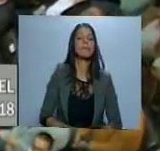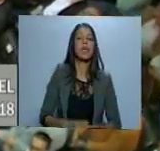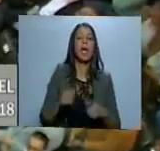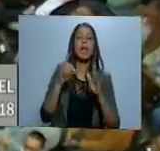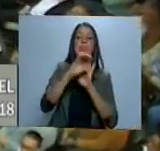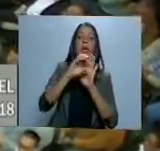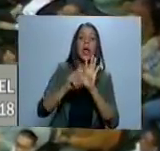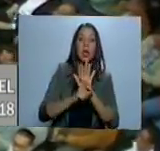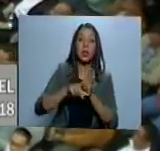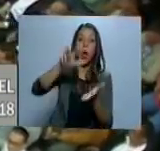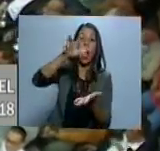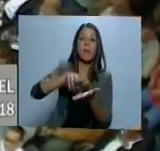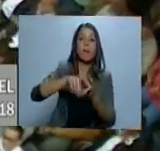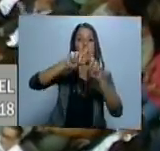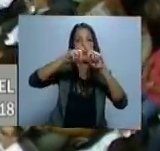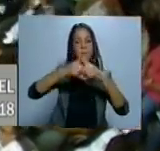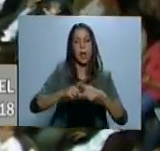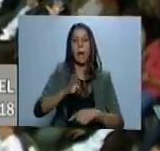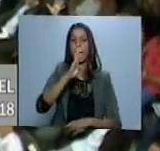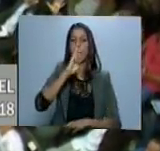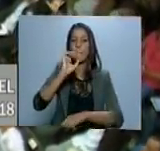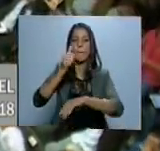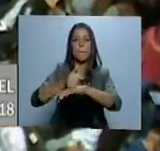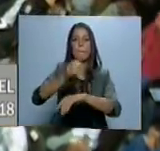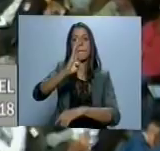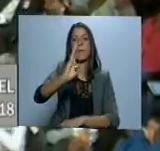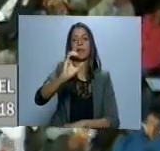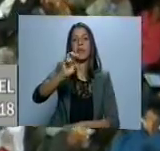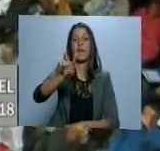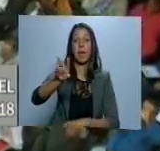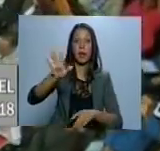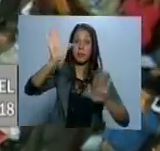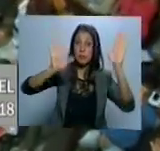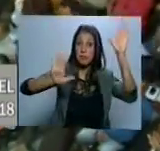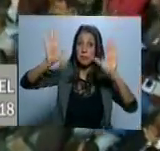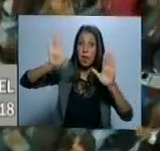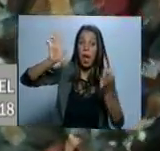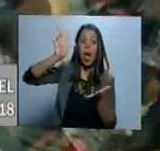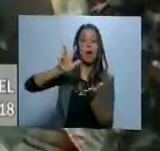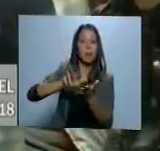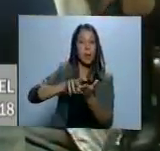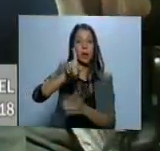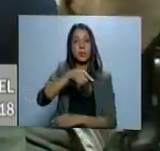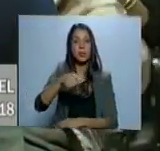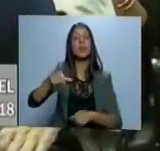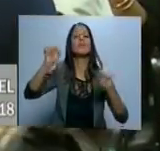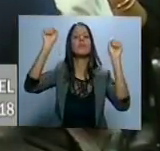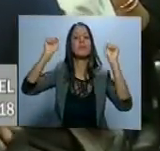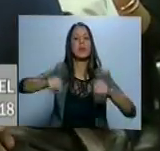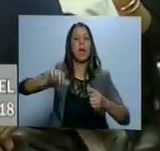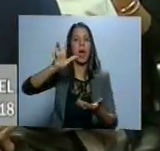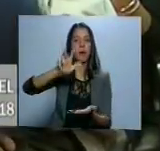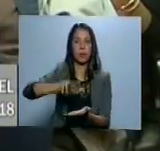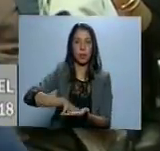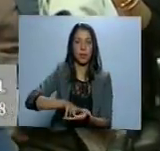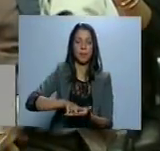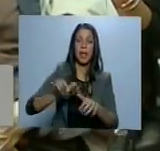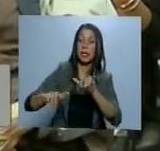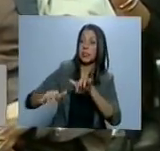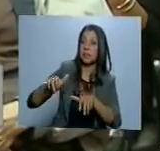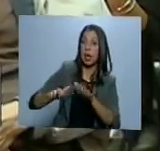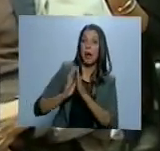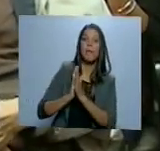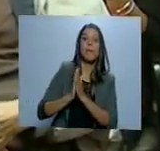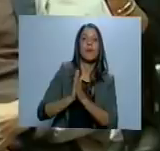decreto para la aprobación del presupuesto del Banco Central de Venezuela. Aprobado. Ciudadano secretario,